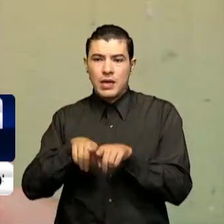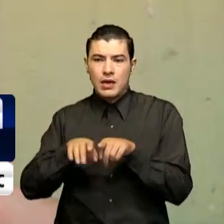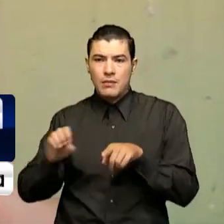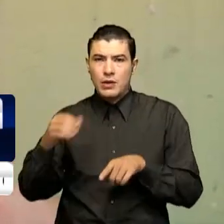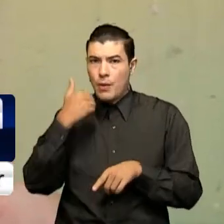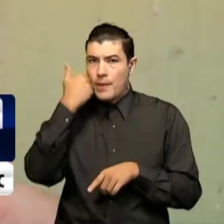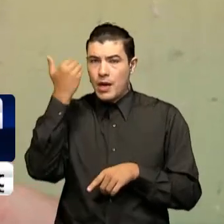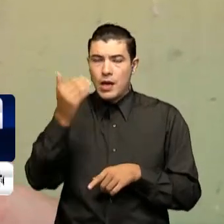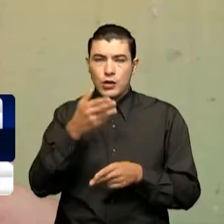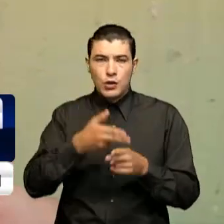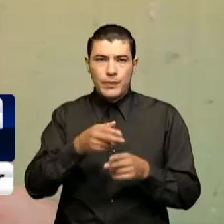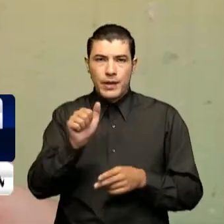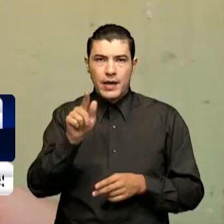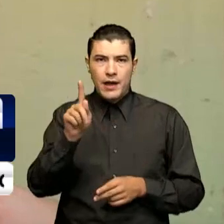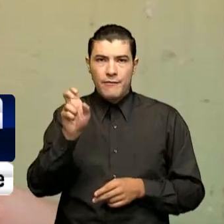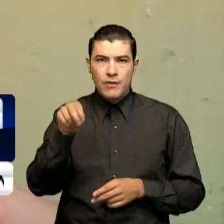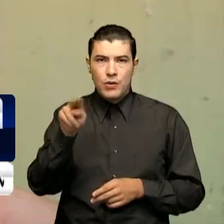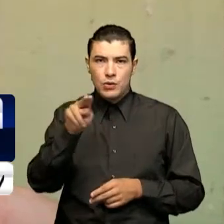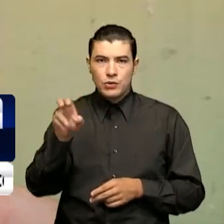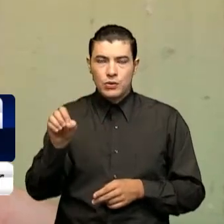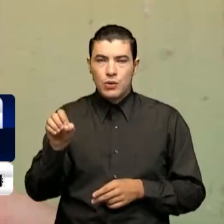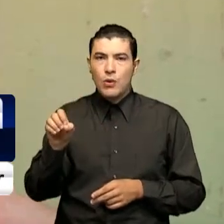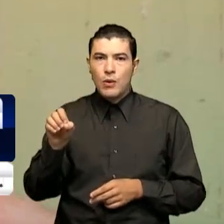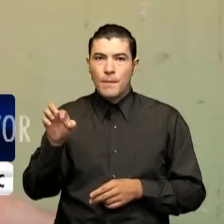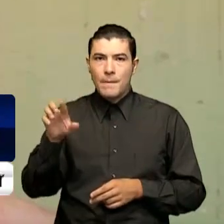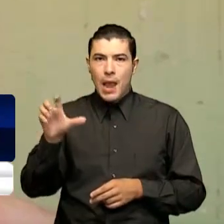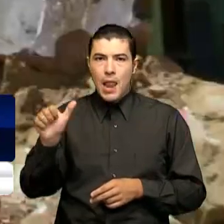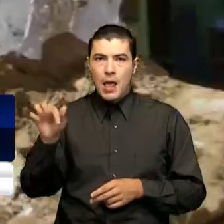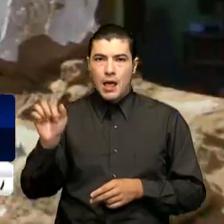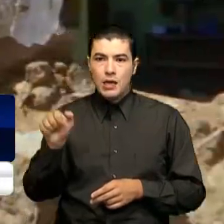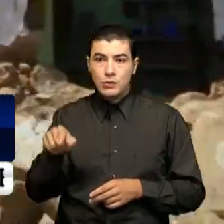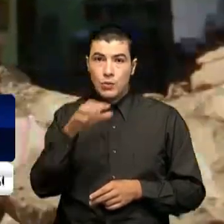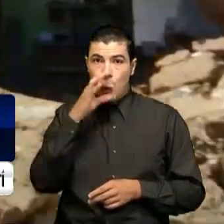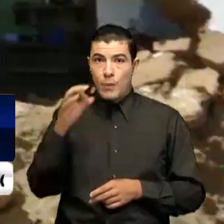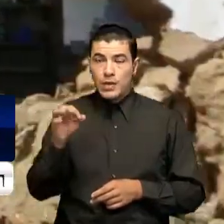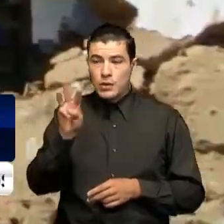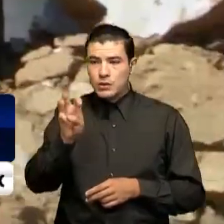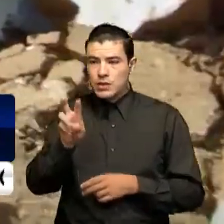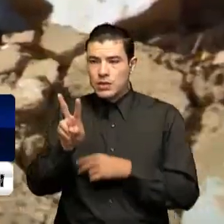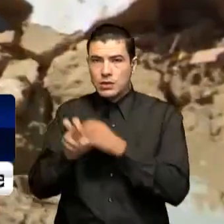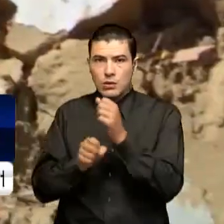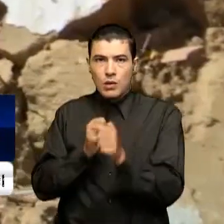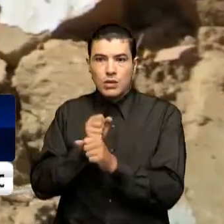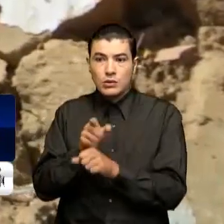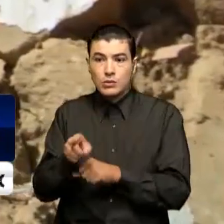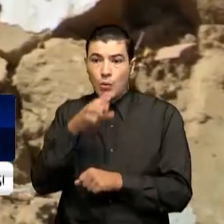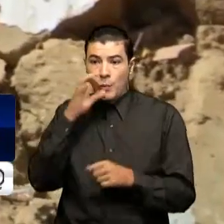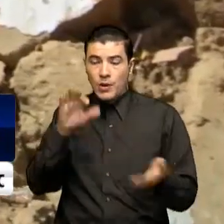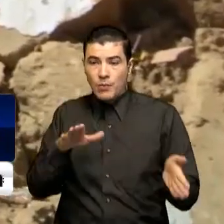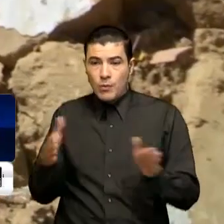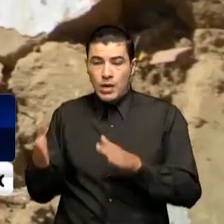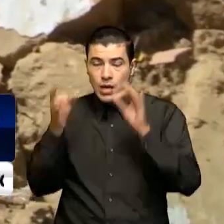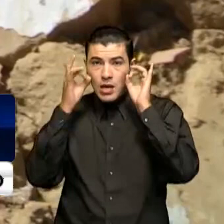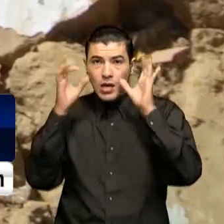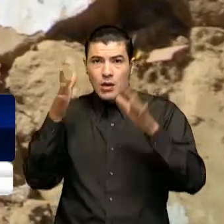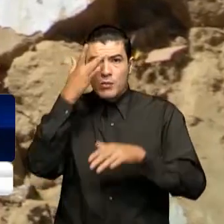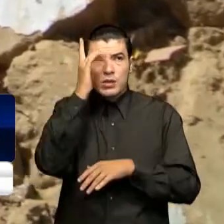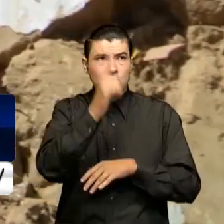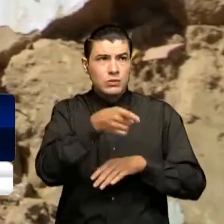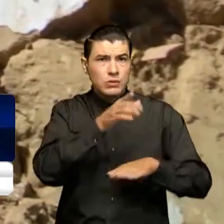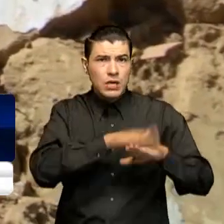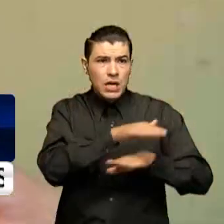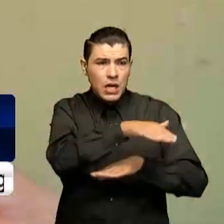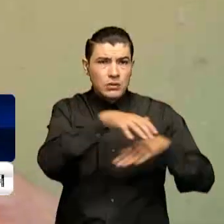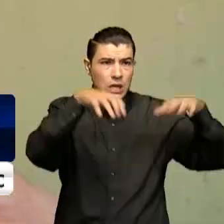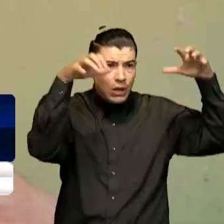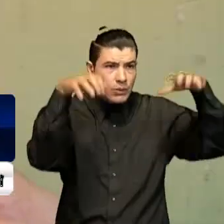plata sánchez tenía 82 años y quedó dentro de los escombros o sea murió trágicamente porque no fueron las lluvias es